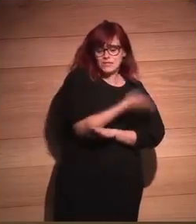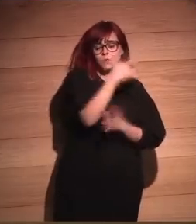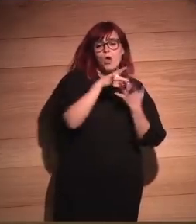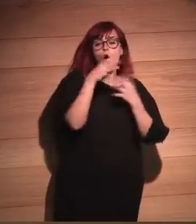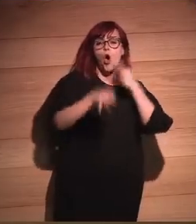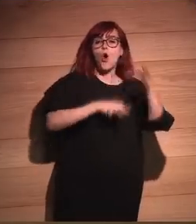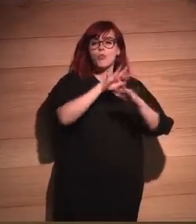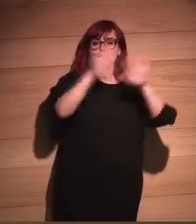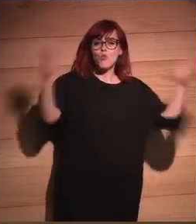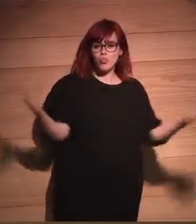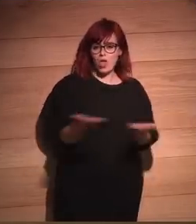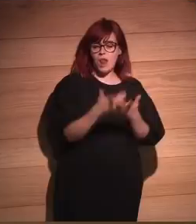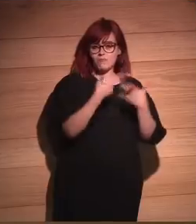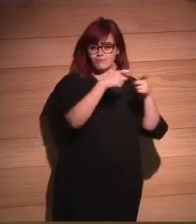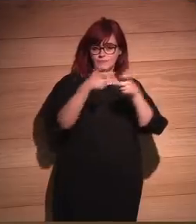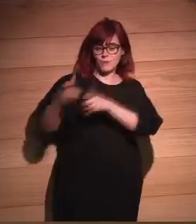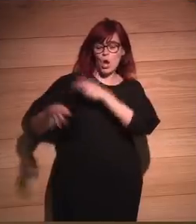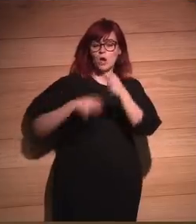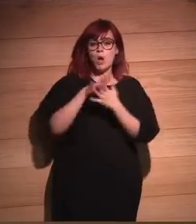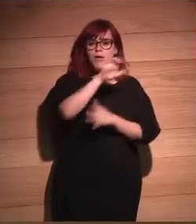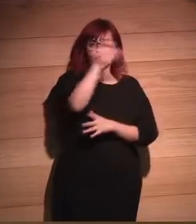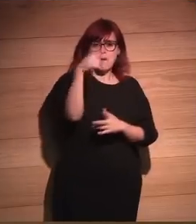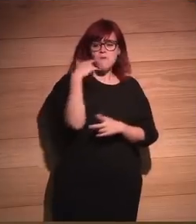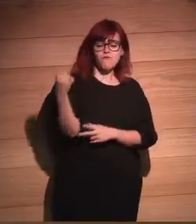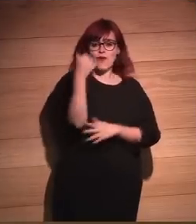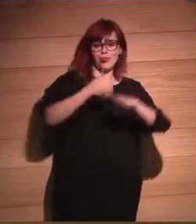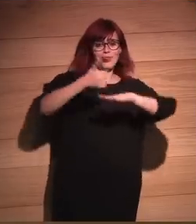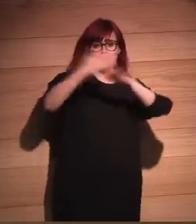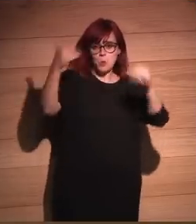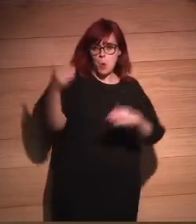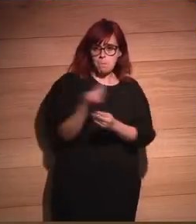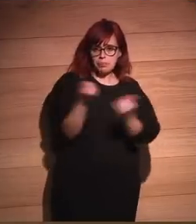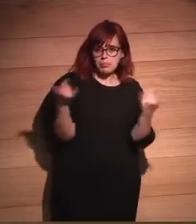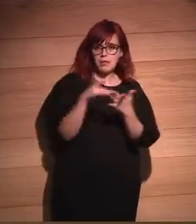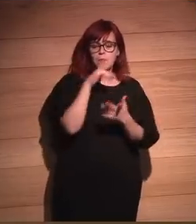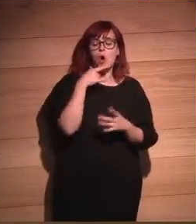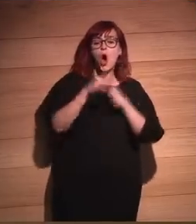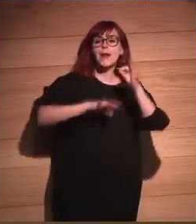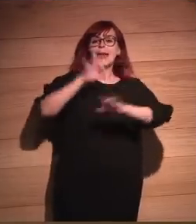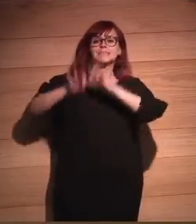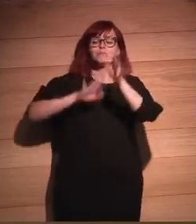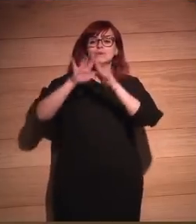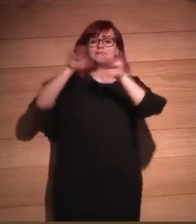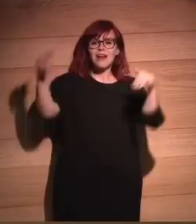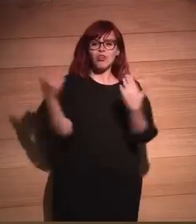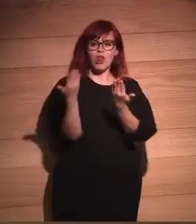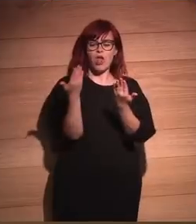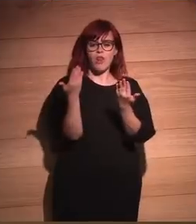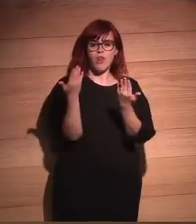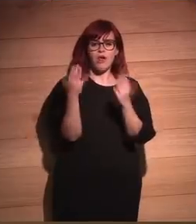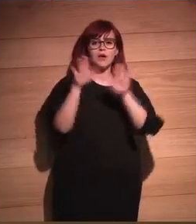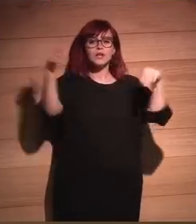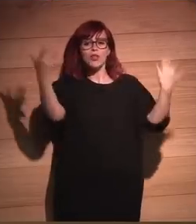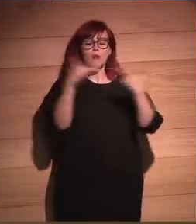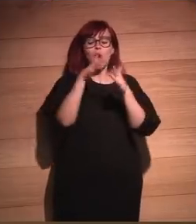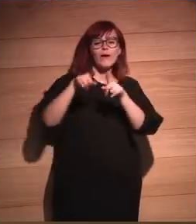orden mundial, además, es que esta Europa ha perdido mucha fuerza, pero además no hay organismos internacionales que sean